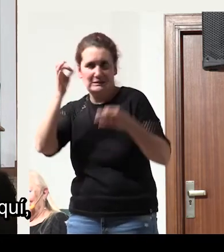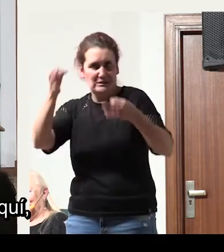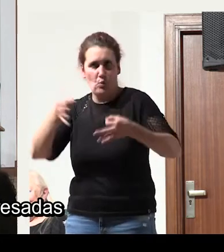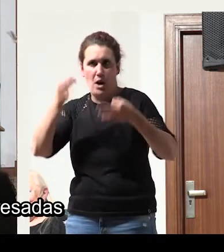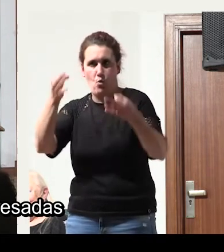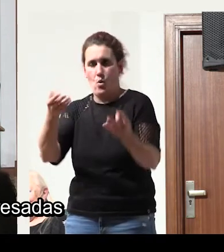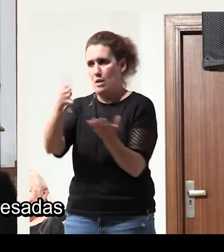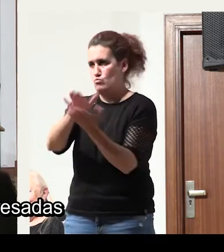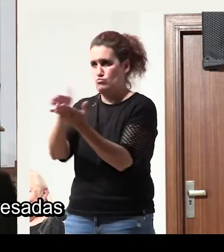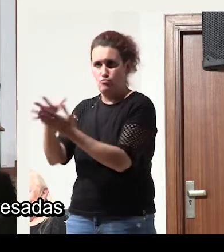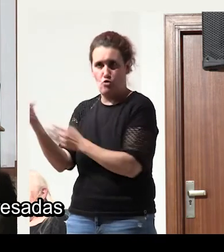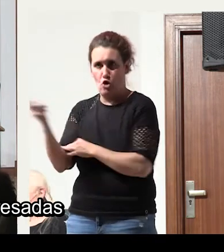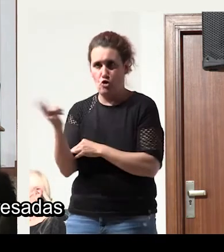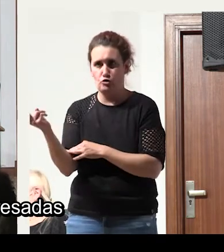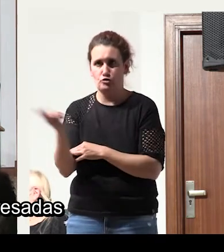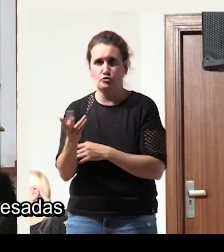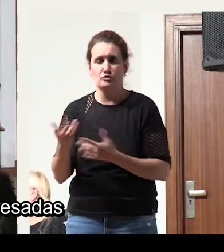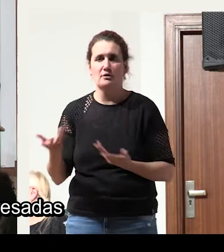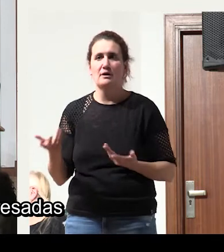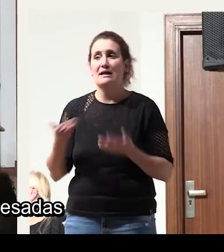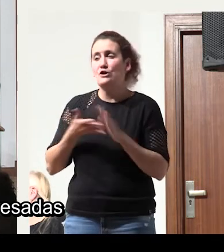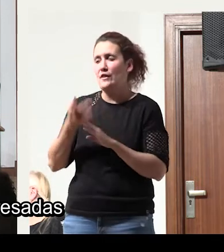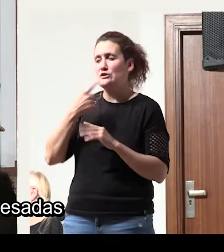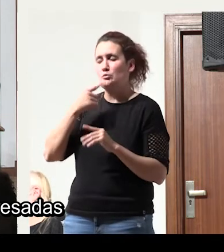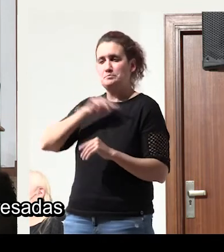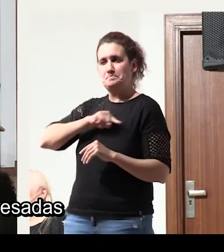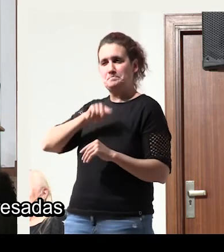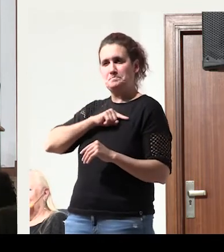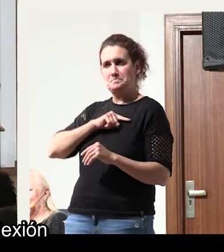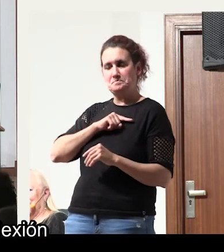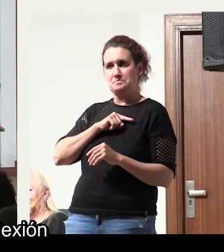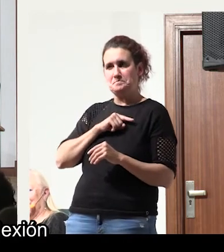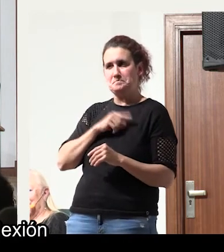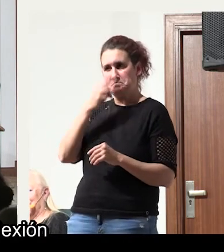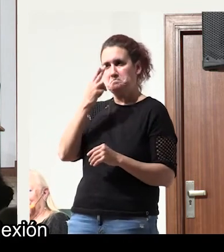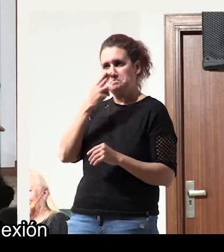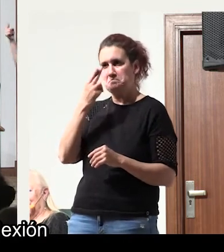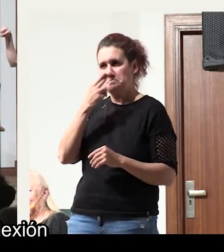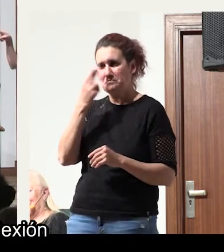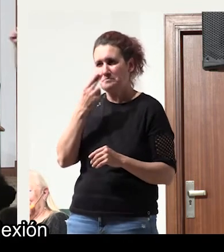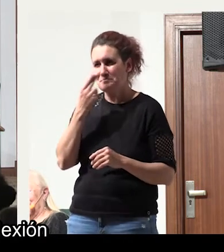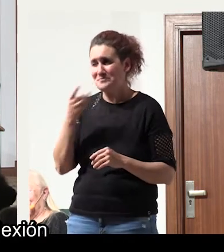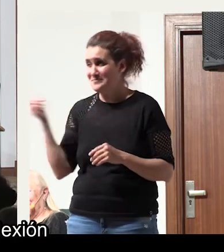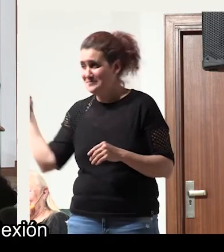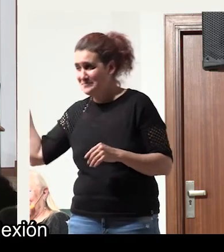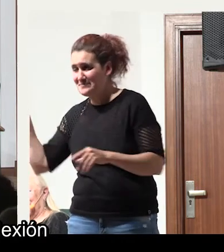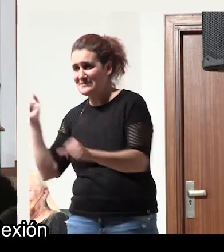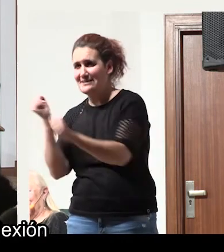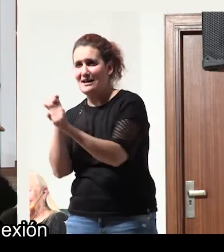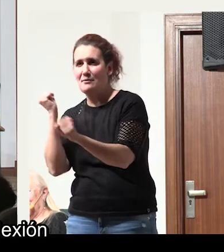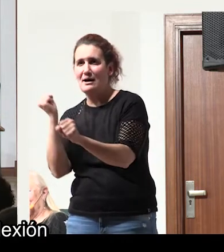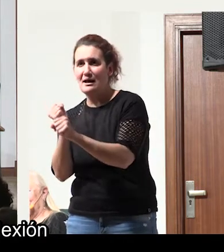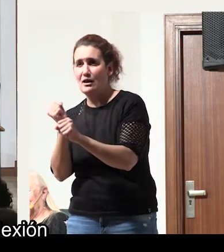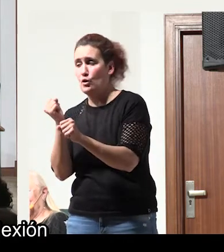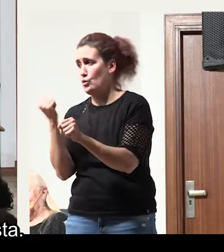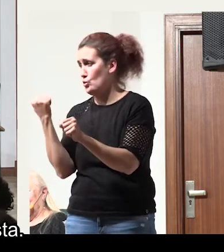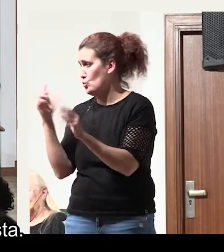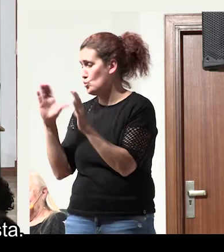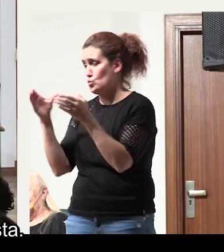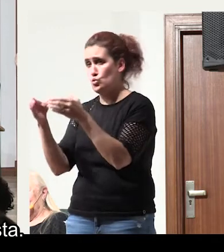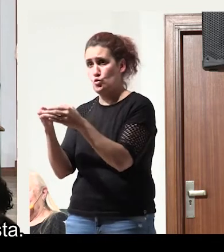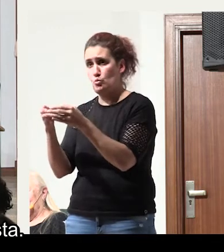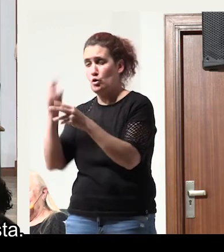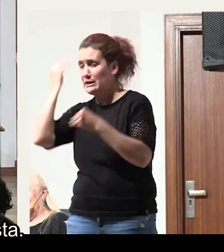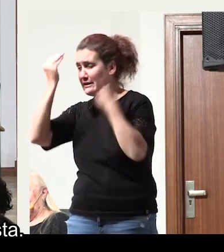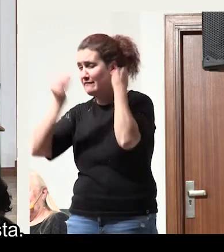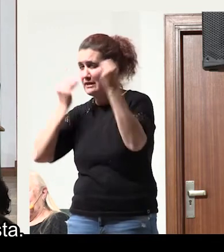cual, y entonces nos ha dejado muy interesadas lo que has comentado de que habéis trabajado dentro de vuestros grupos de reflexión